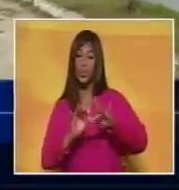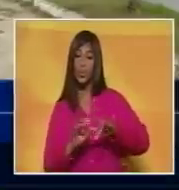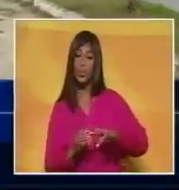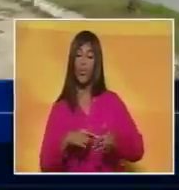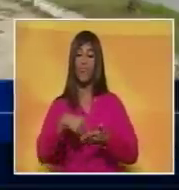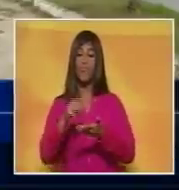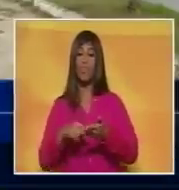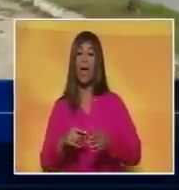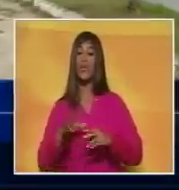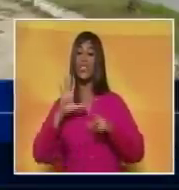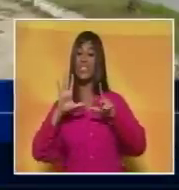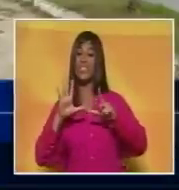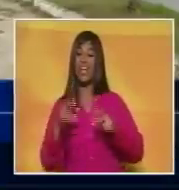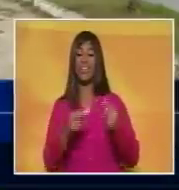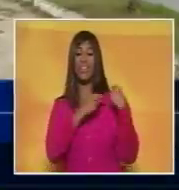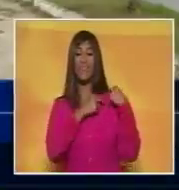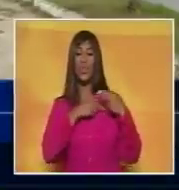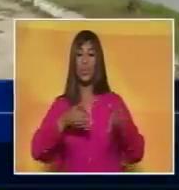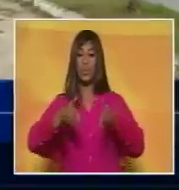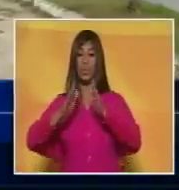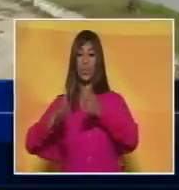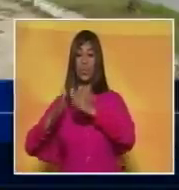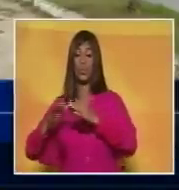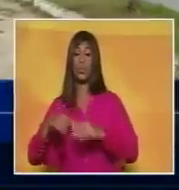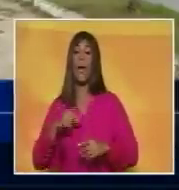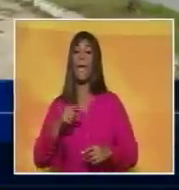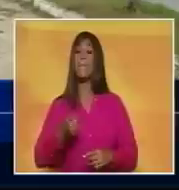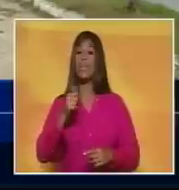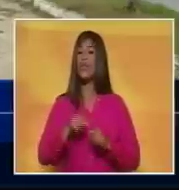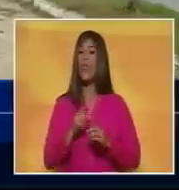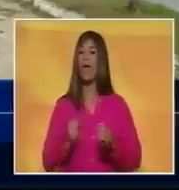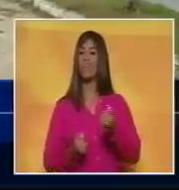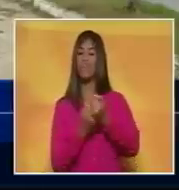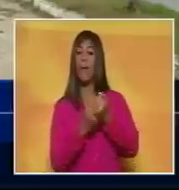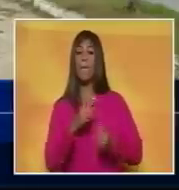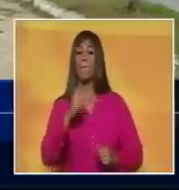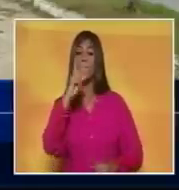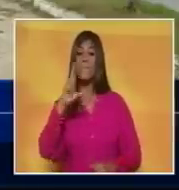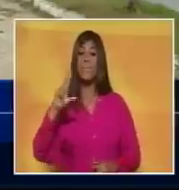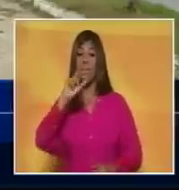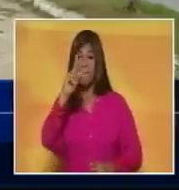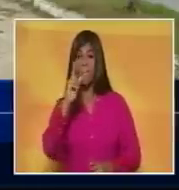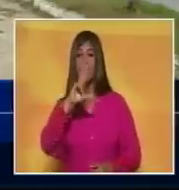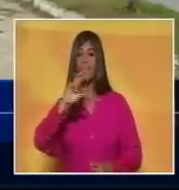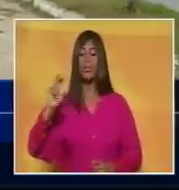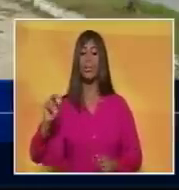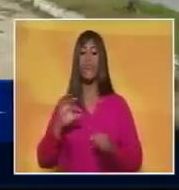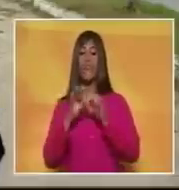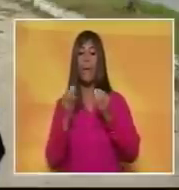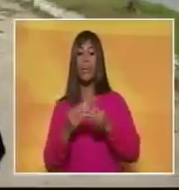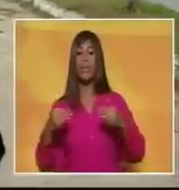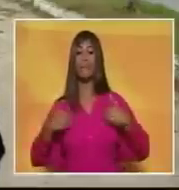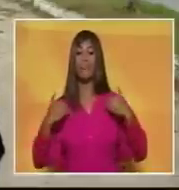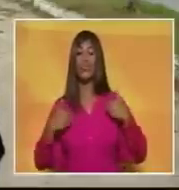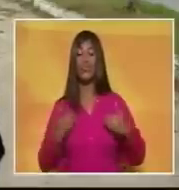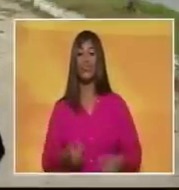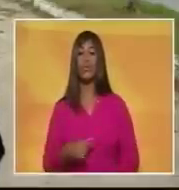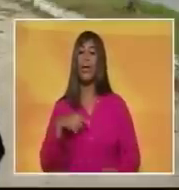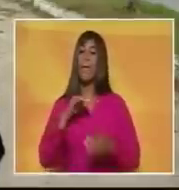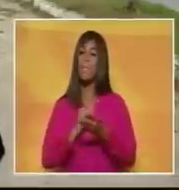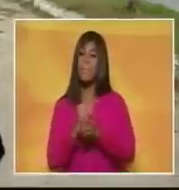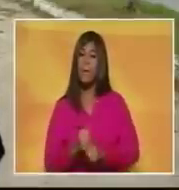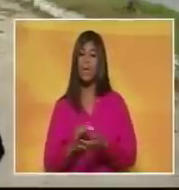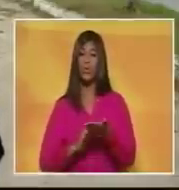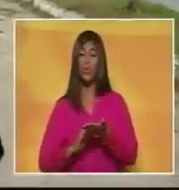las 7 juntas de condominio que representan a las más de 1.300 familias afectadas que esperan por una pronta solución. En Carabobo,